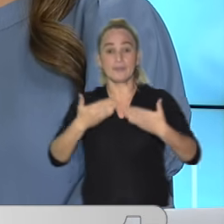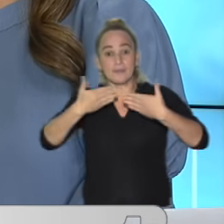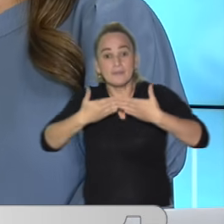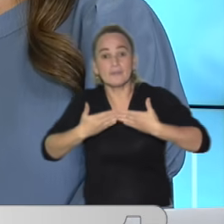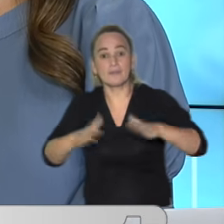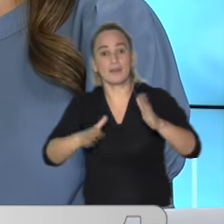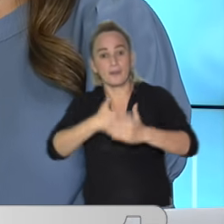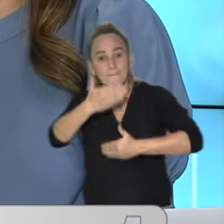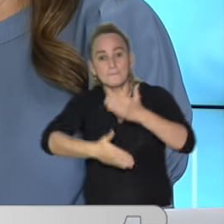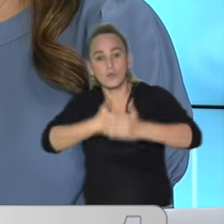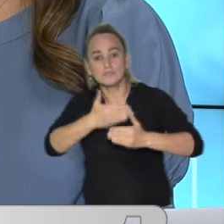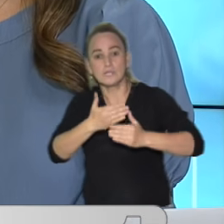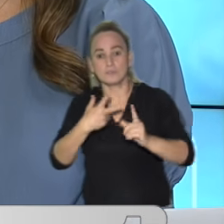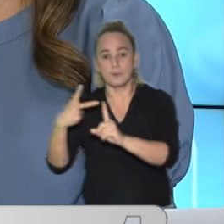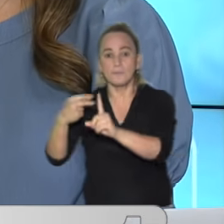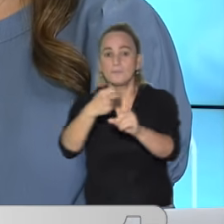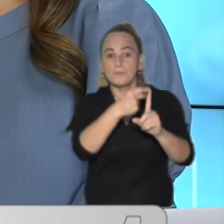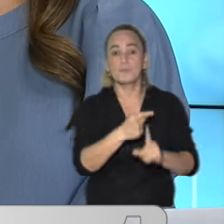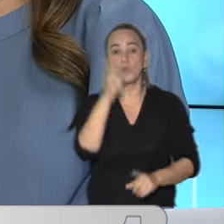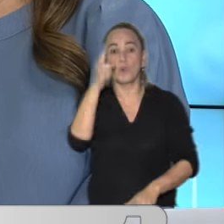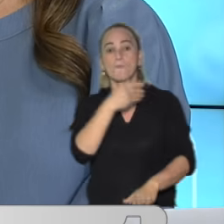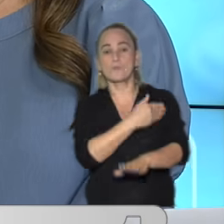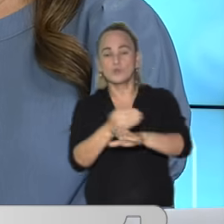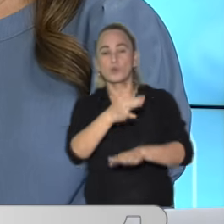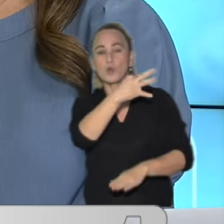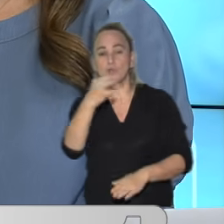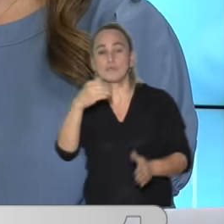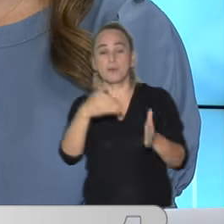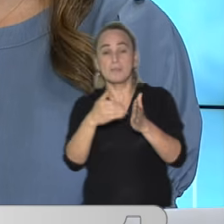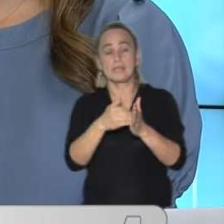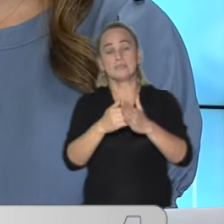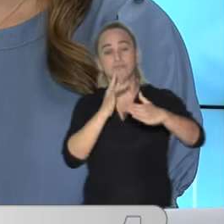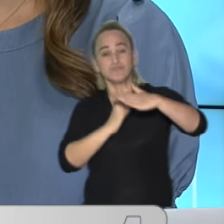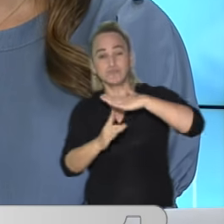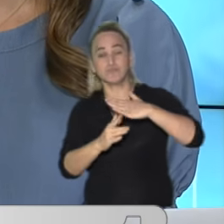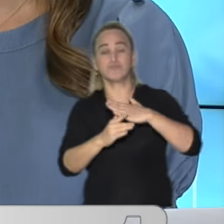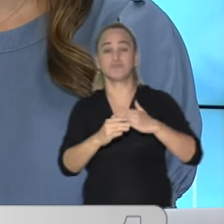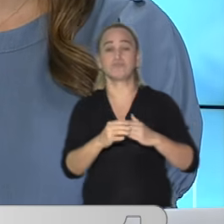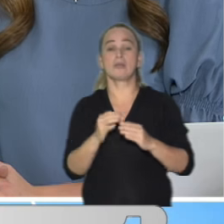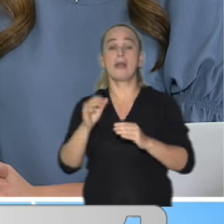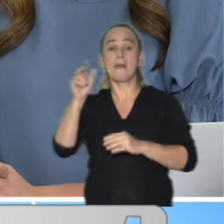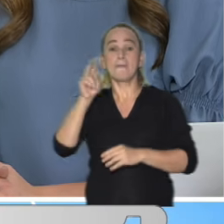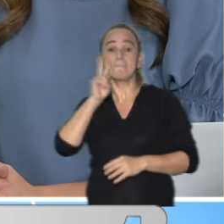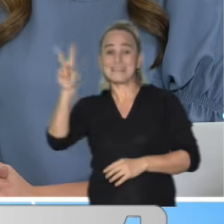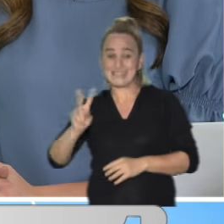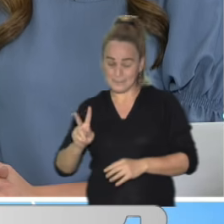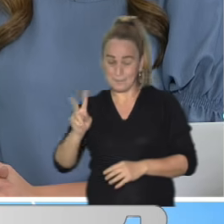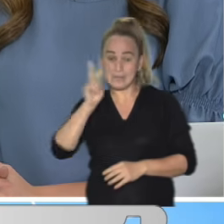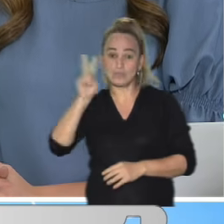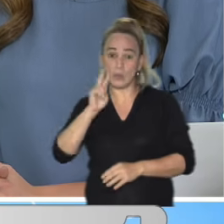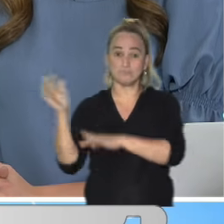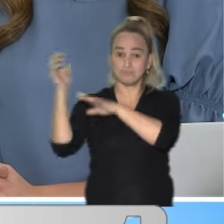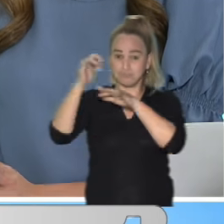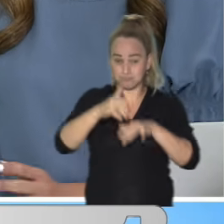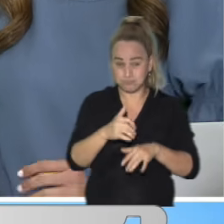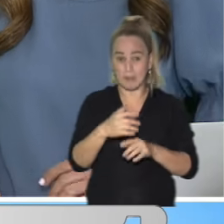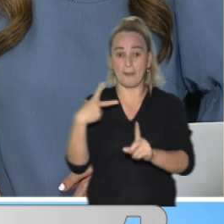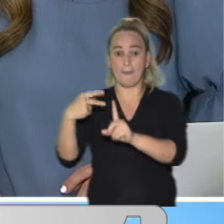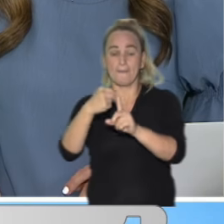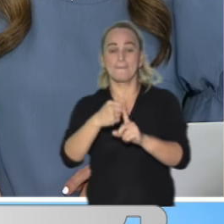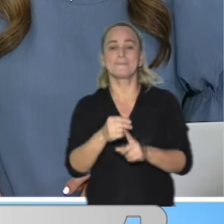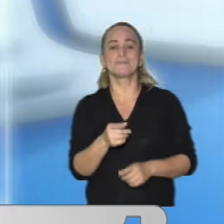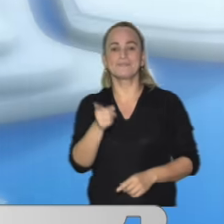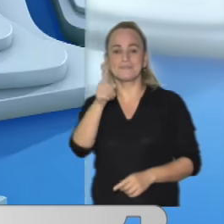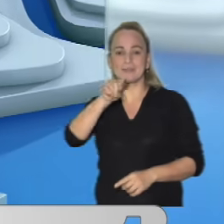apertura del proceso de vacunación, 1.800.000 migrantes venezolanos podrán recibir el biológico. Estilo Vengas con el reporte. Stig, buenas